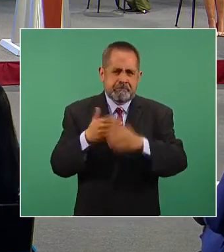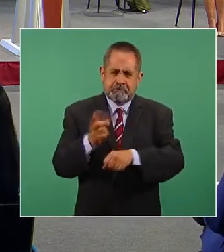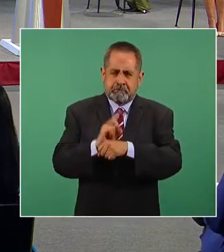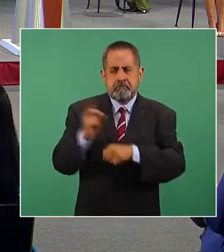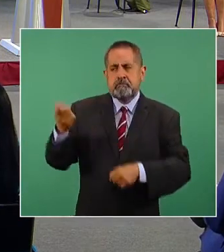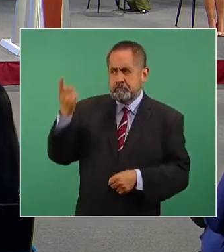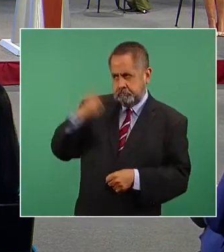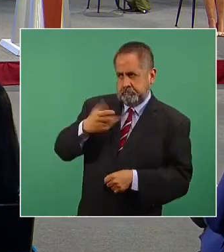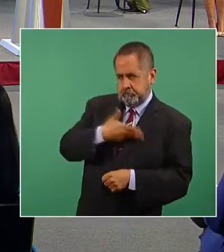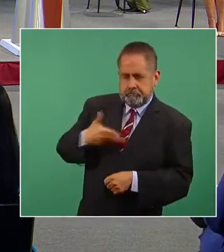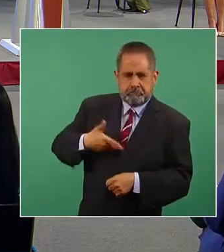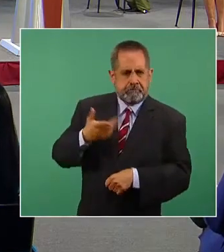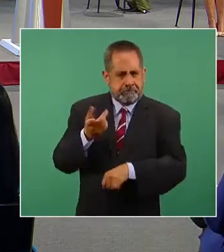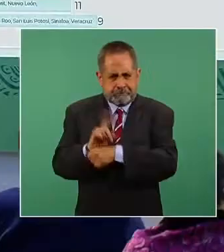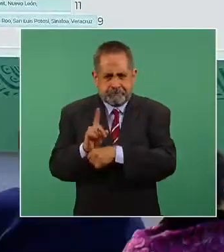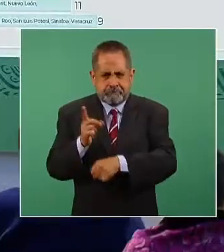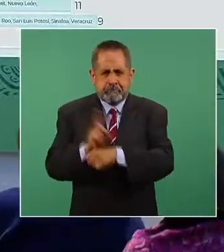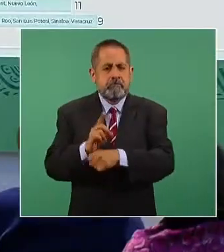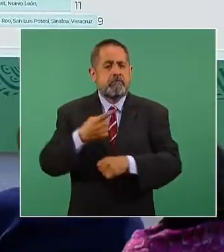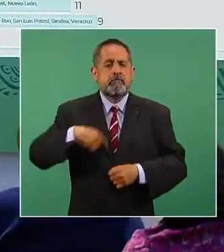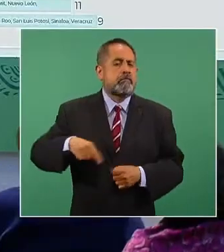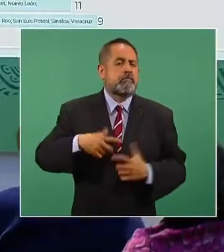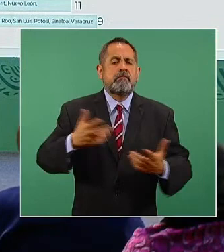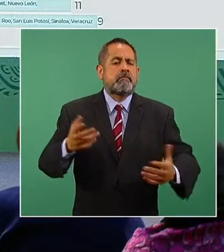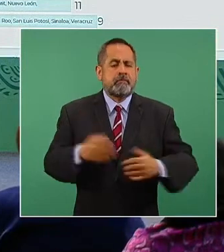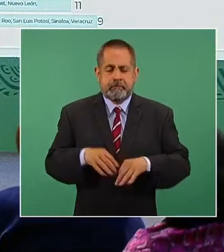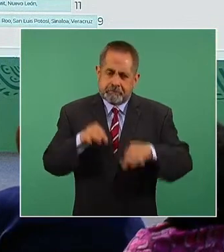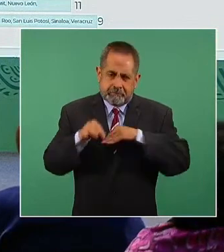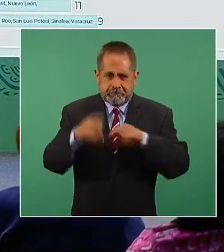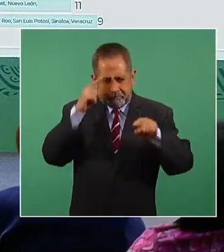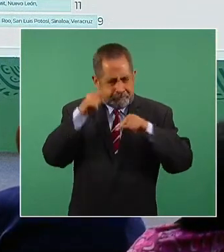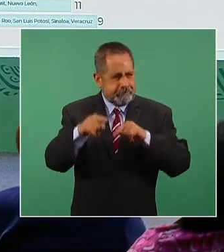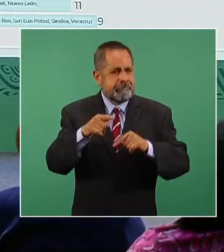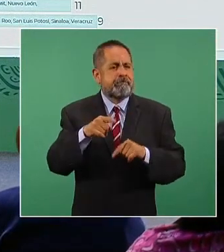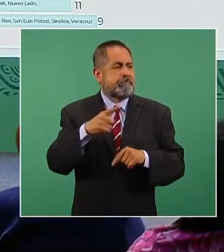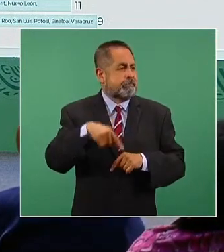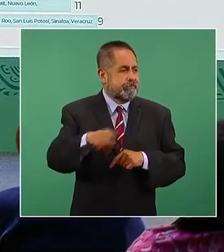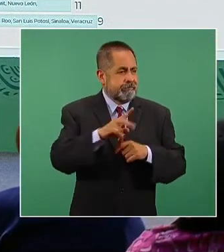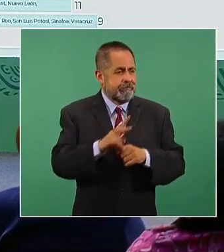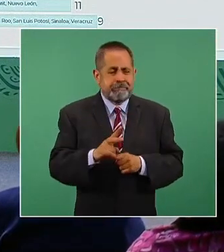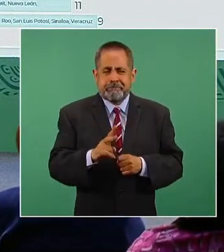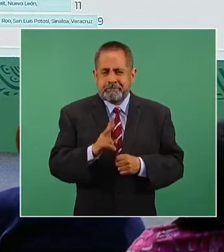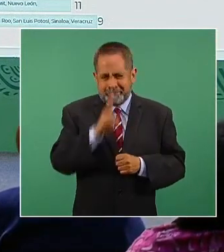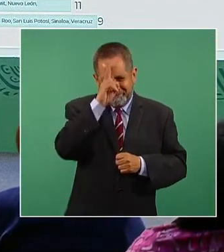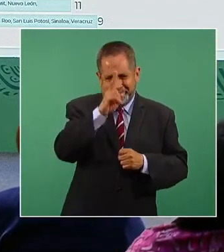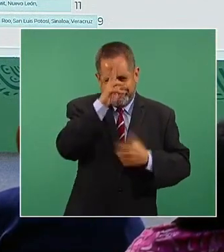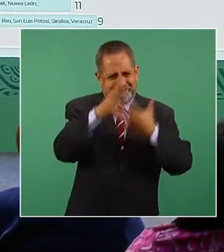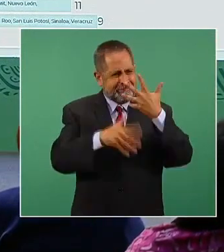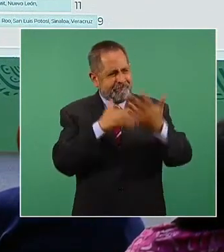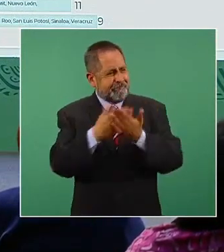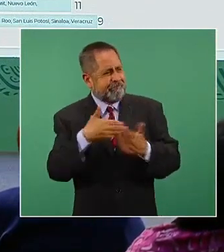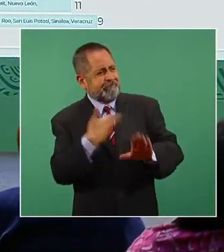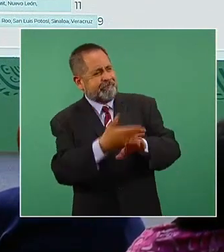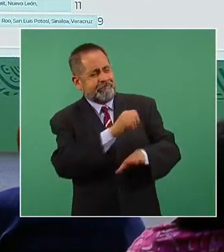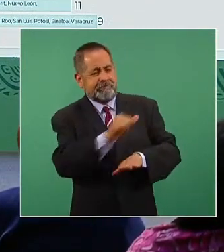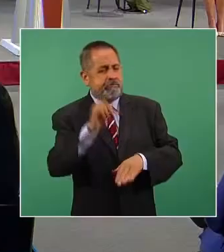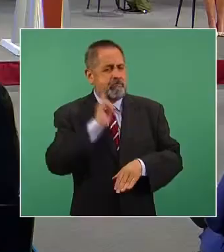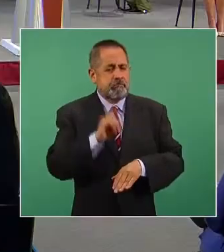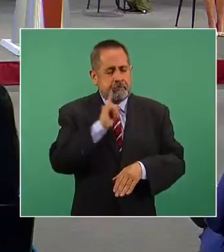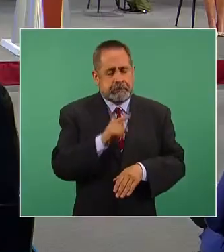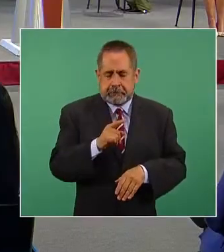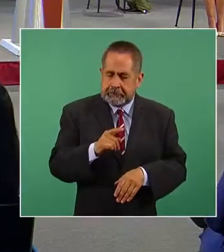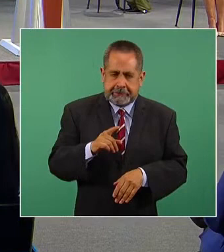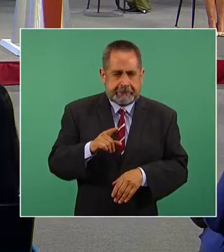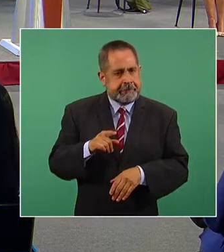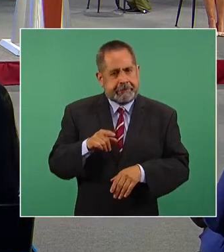señor presidente, estamos trabajando para disminuir los índices de violencia en contra de las